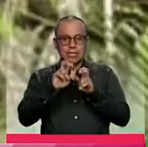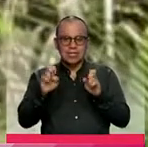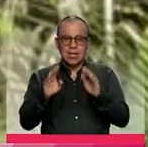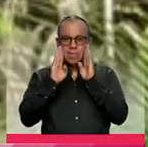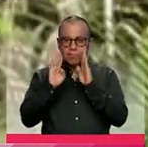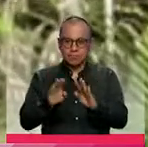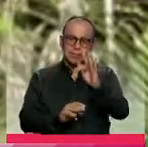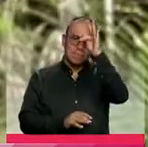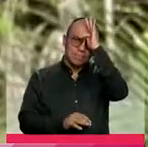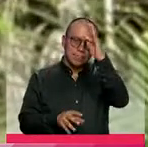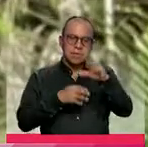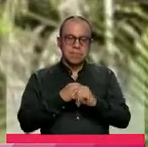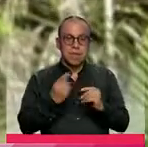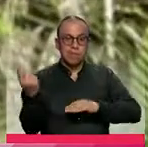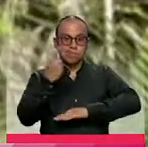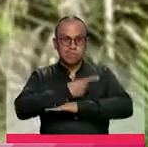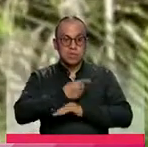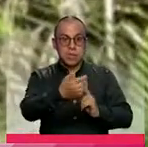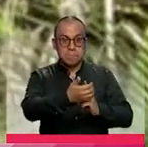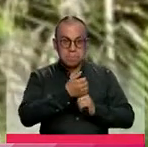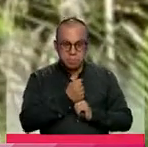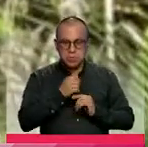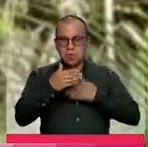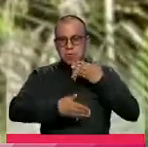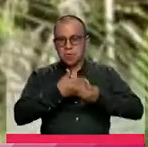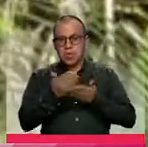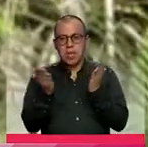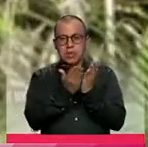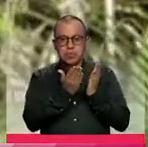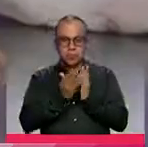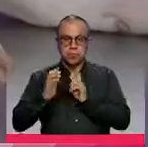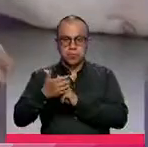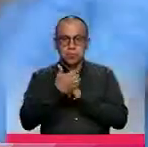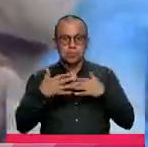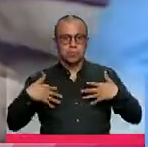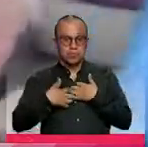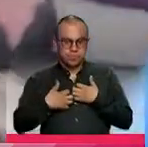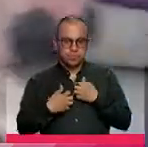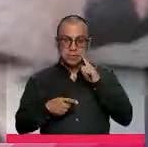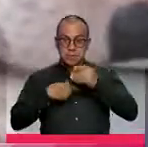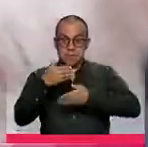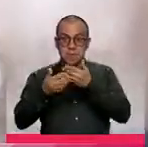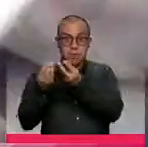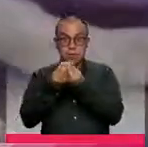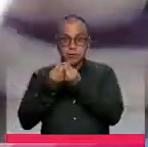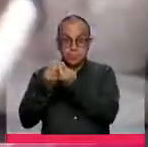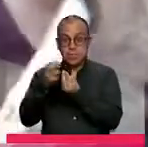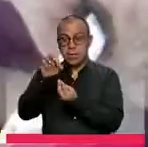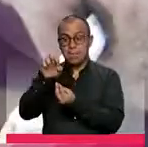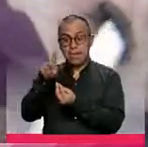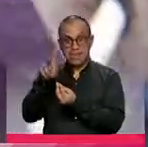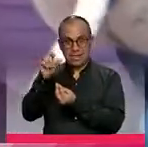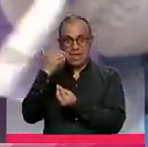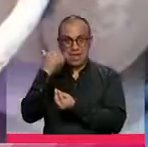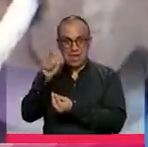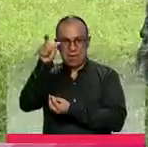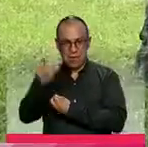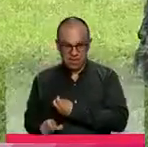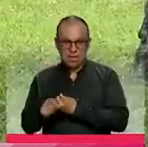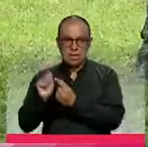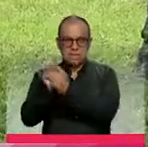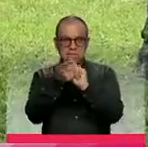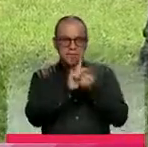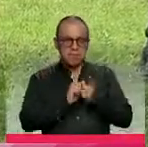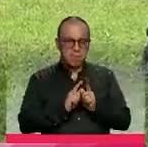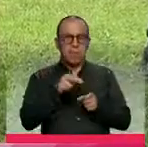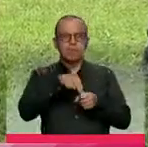veterinarias, brigadas médicas, jornadas de adopción, educación para la protección animal. La concejal Andrea Padilla resaltó que en los encuentros